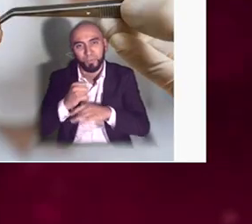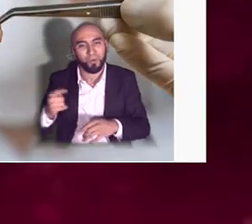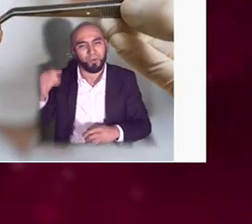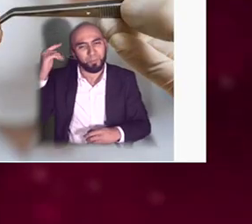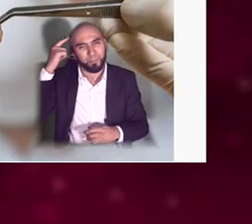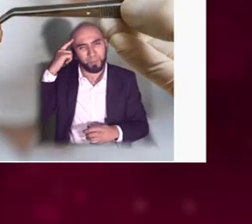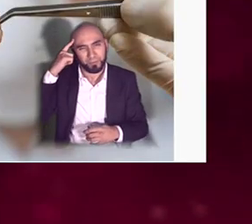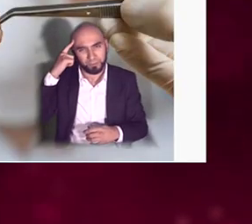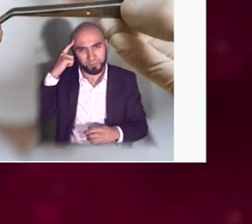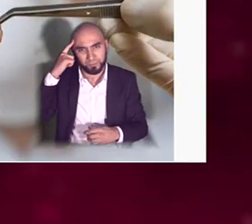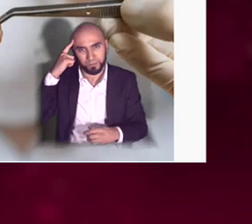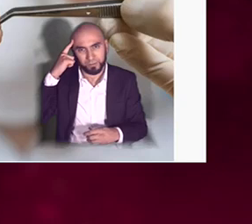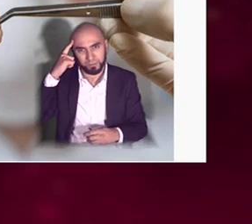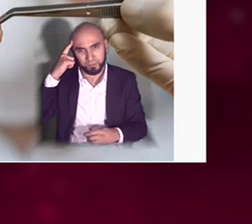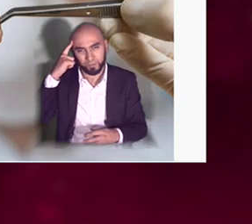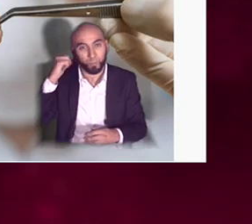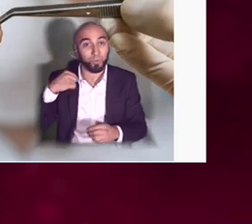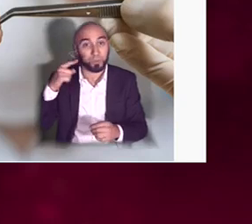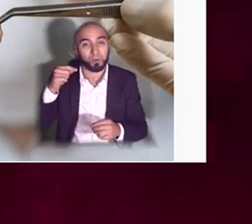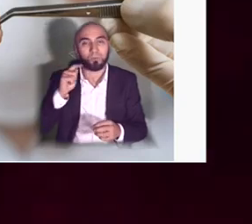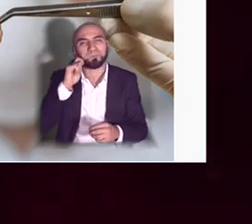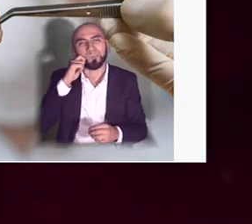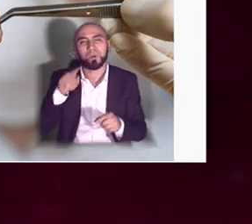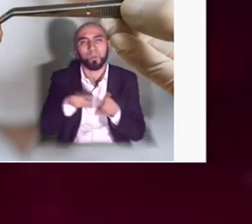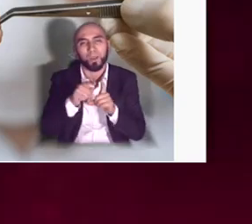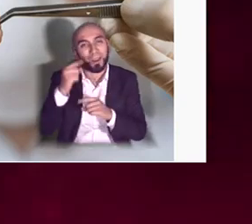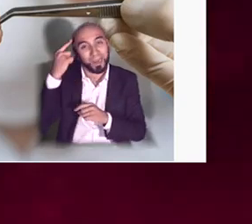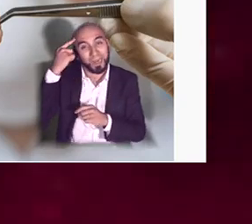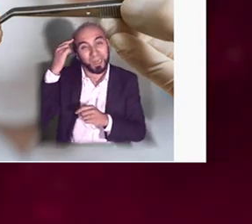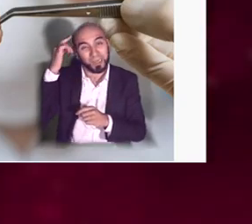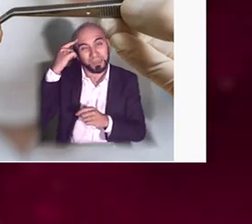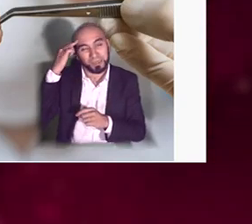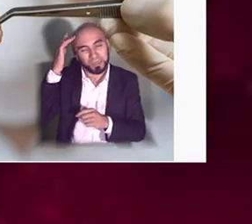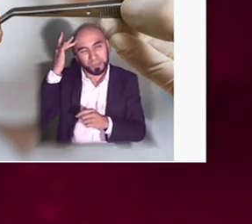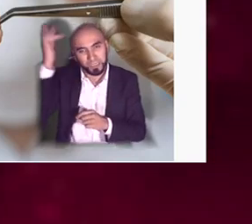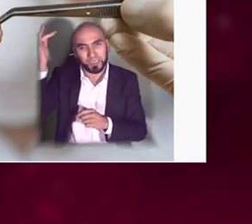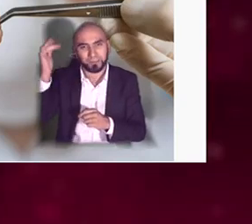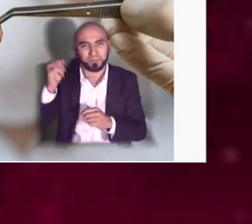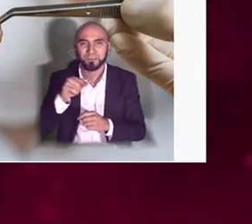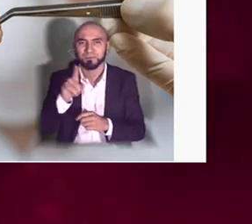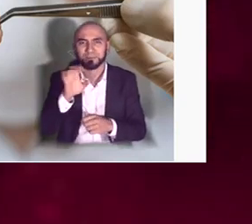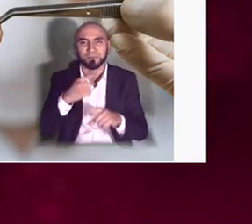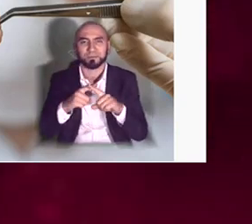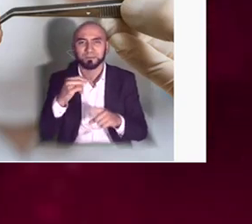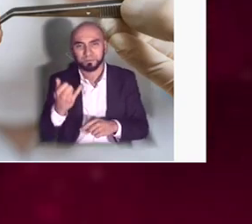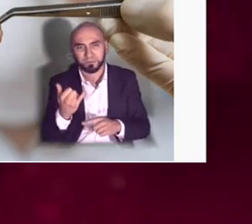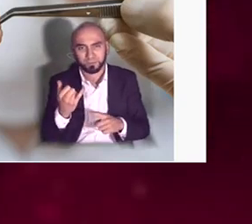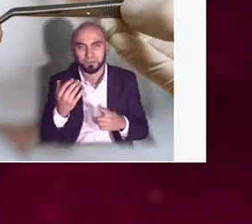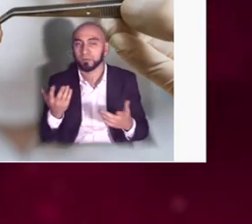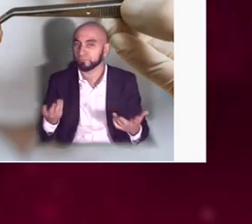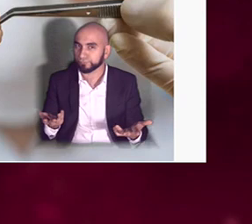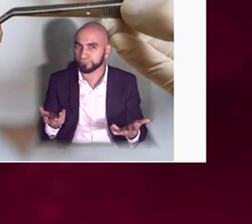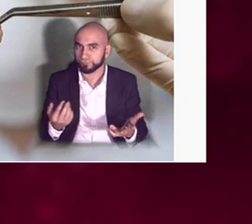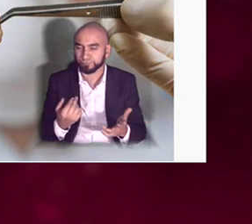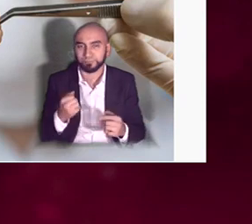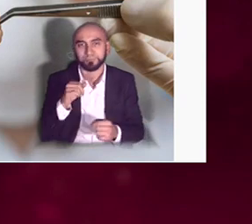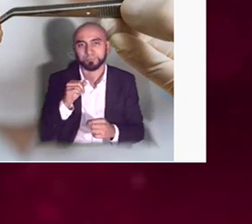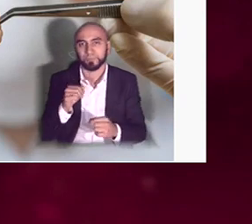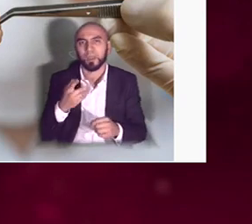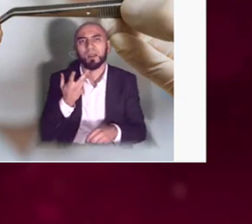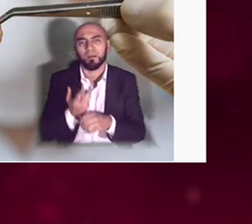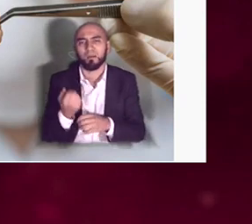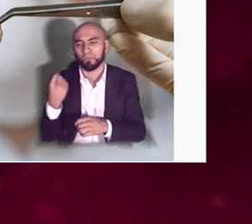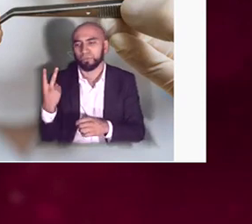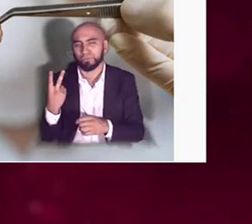Inteligencia sexy, como dije, mutación al azar y selección no randomizada son las dos partes del